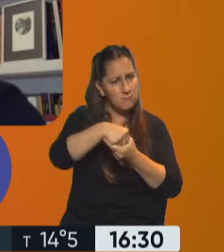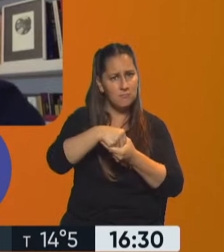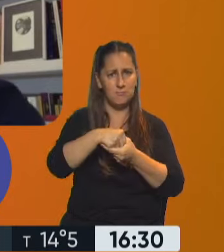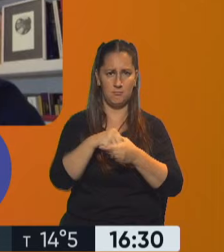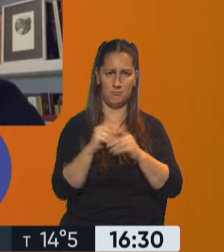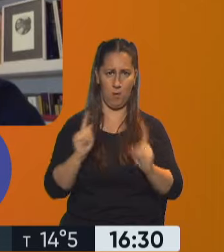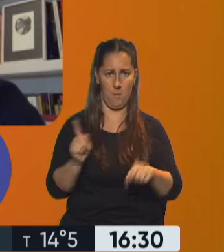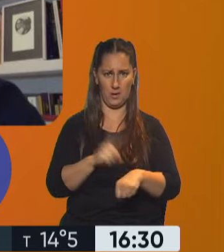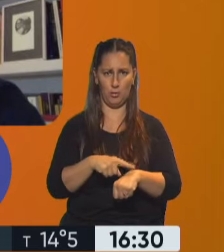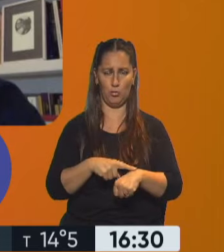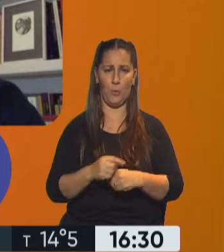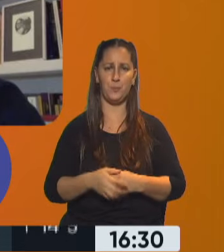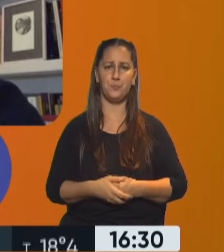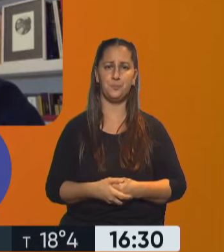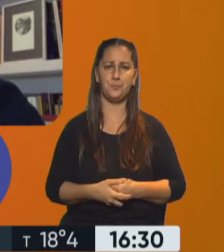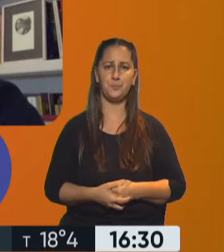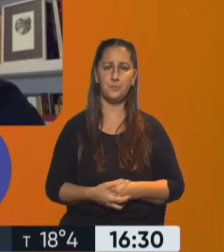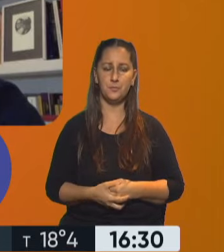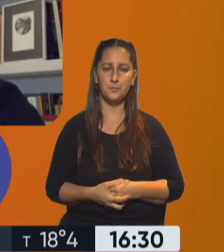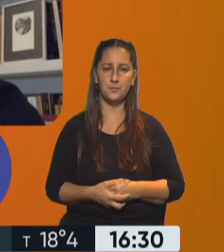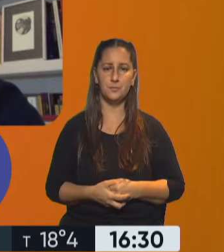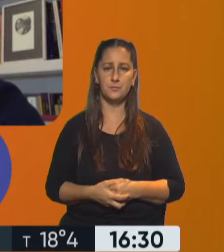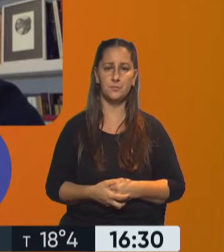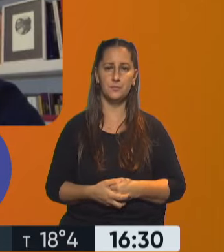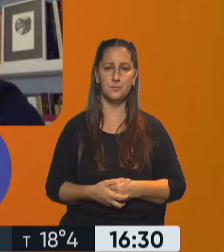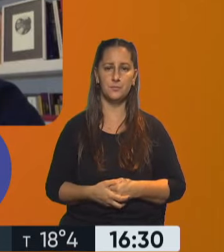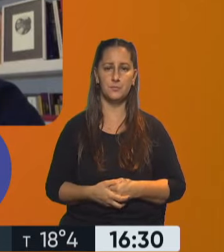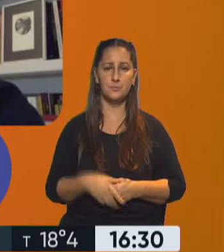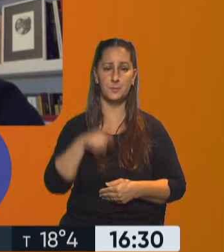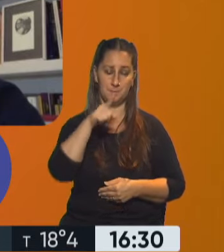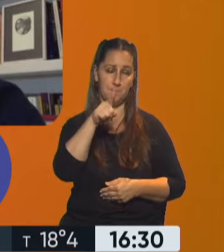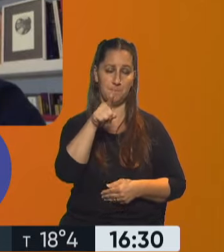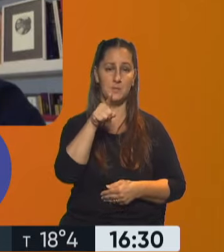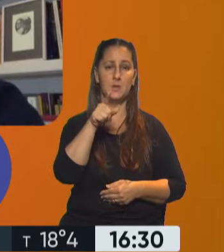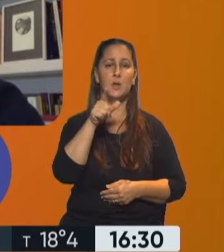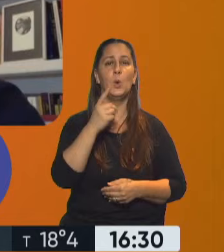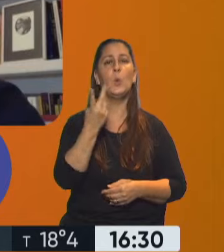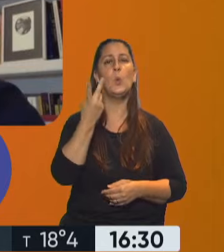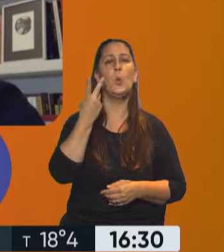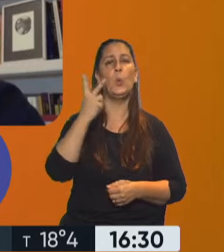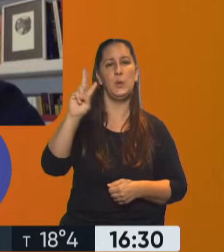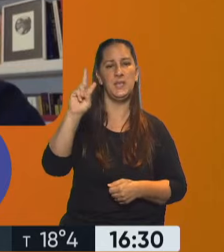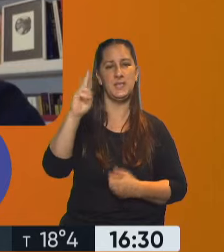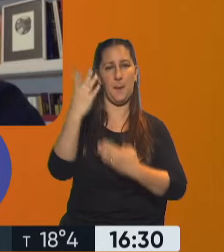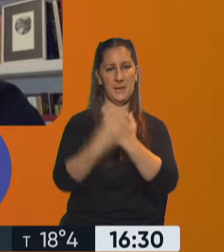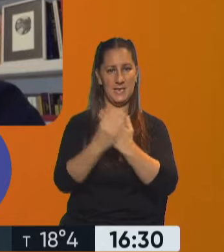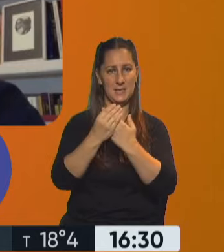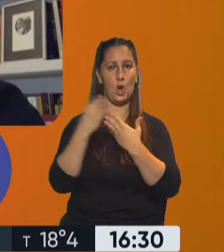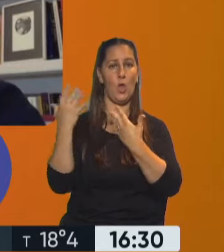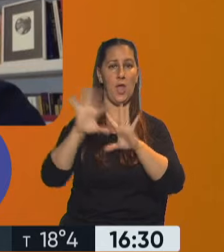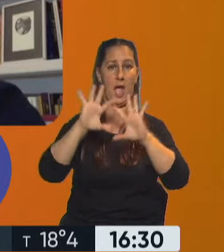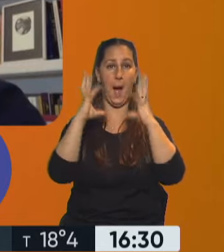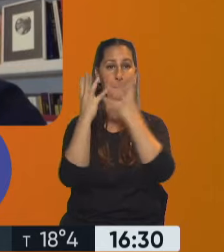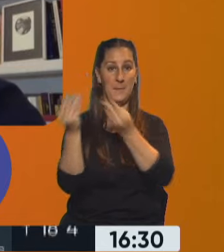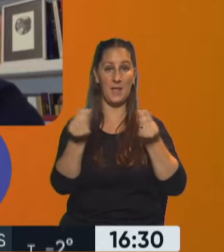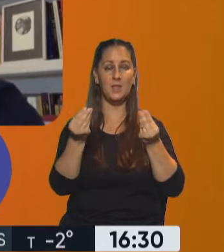momento. Y ahora, como tu función, bueno, de viceministro de Ambiente, me imagino